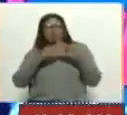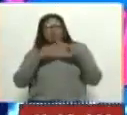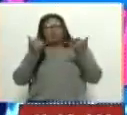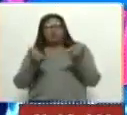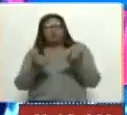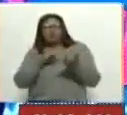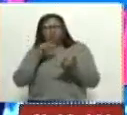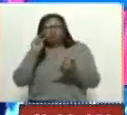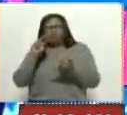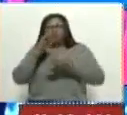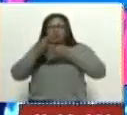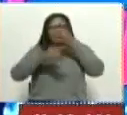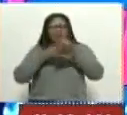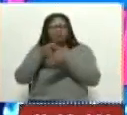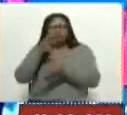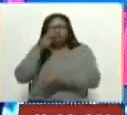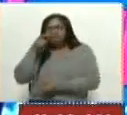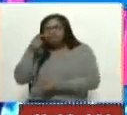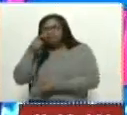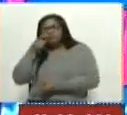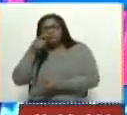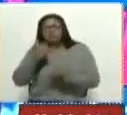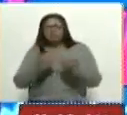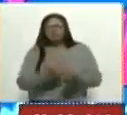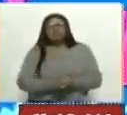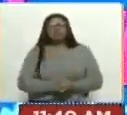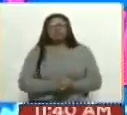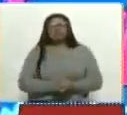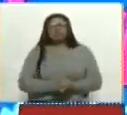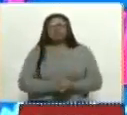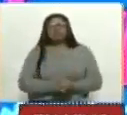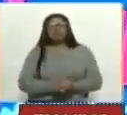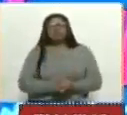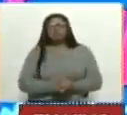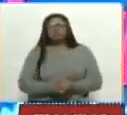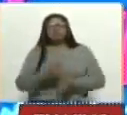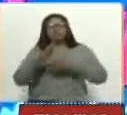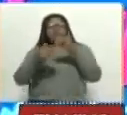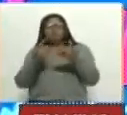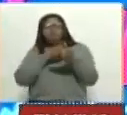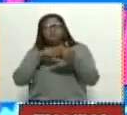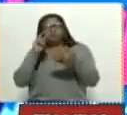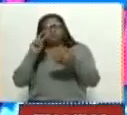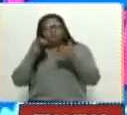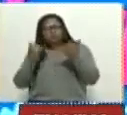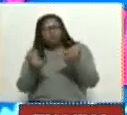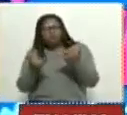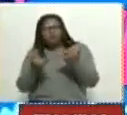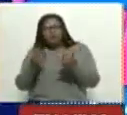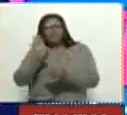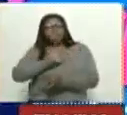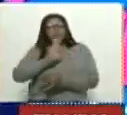escuche que hablen que observen un pueblo que tiene muchas dificultades propias